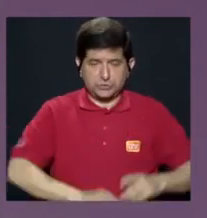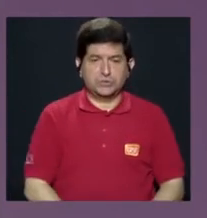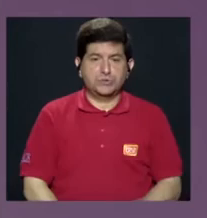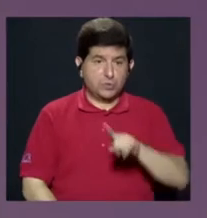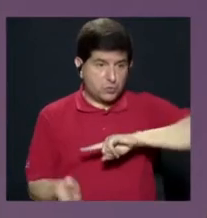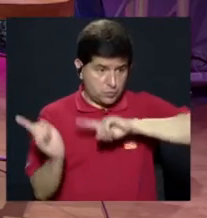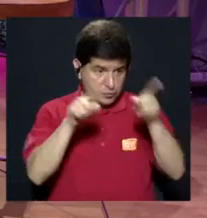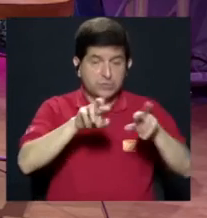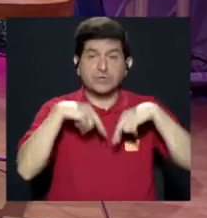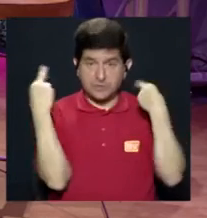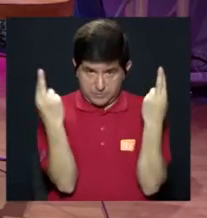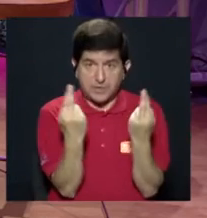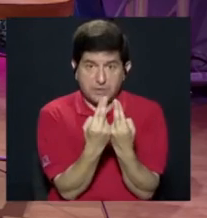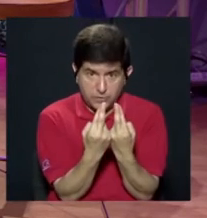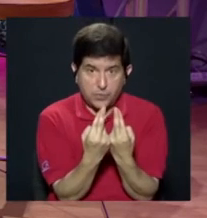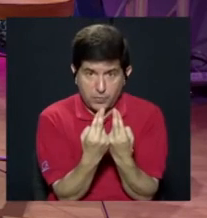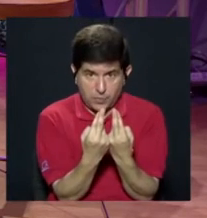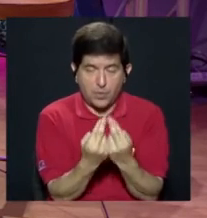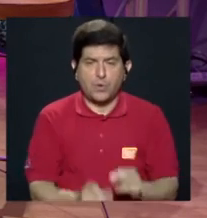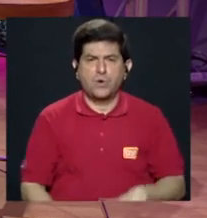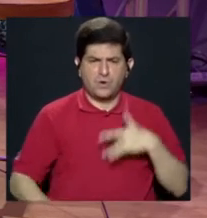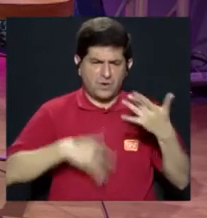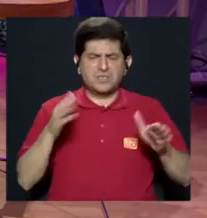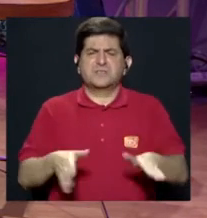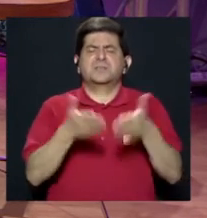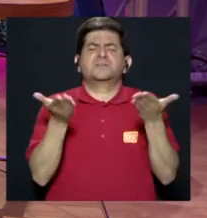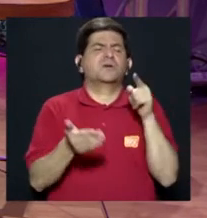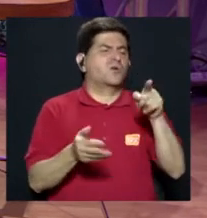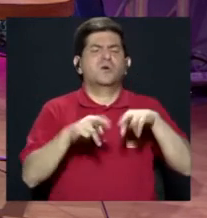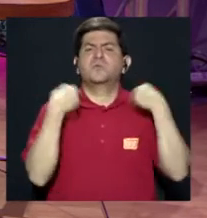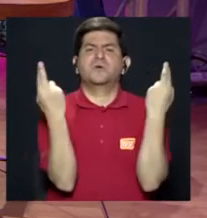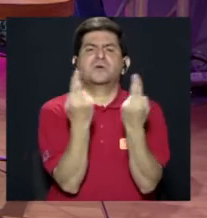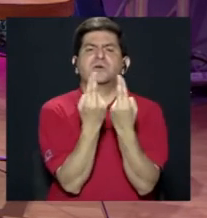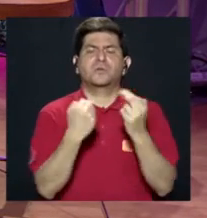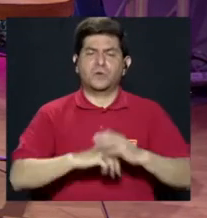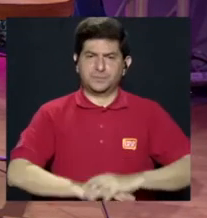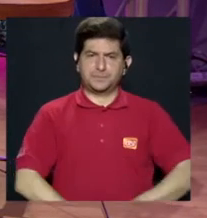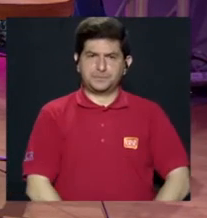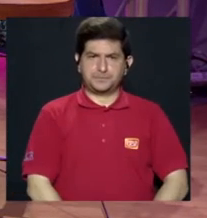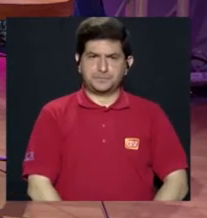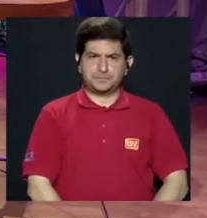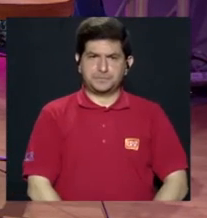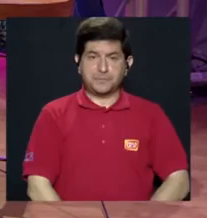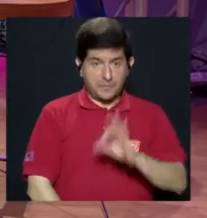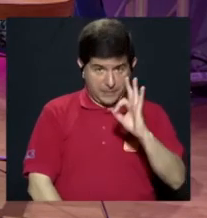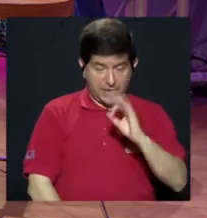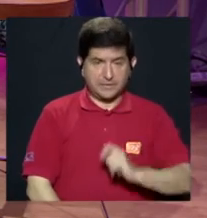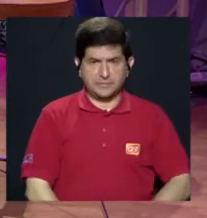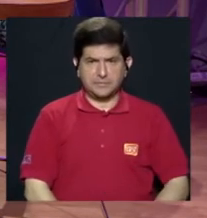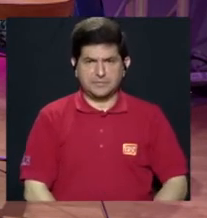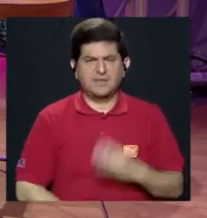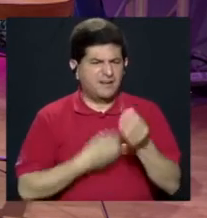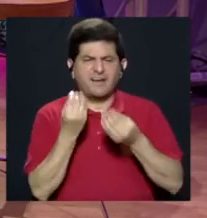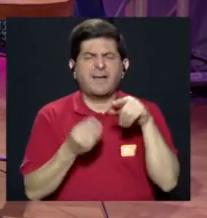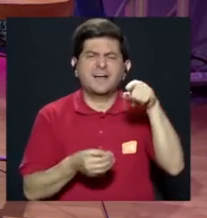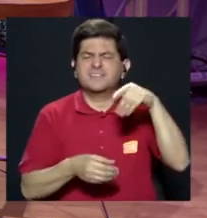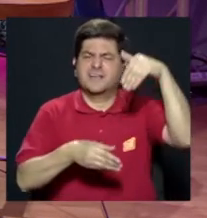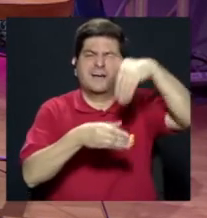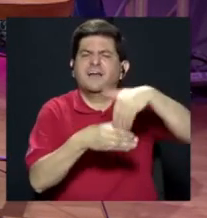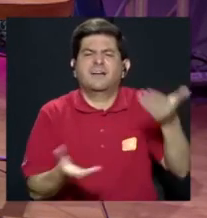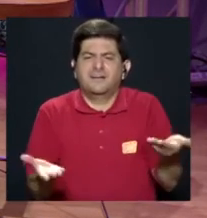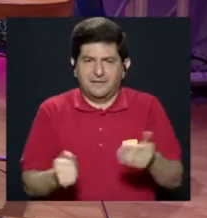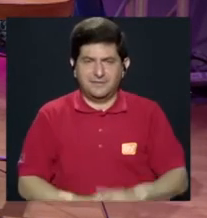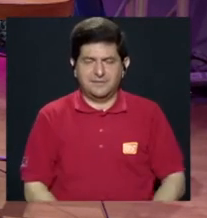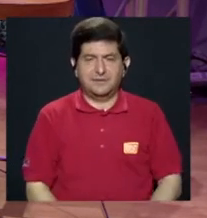asisten a esas reuniones. ¿Cómo se han sentido en esas reuniones? Muy bien. Sí. ¿Qué hacen en la reunión?